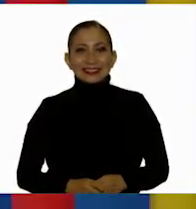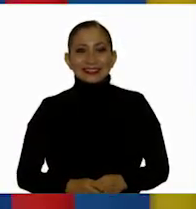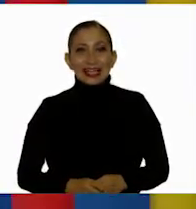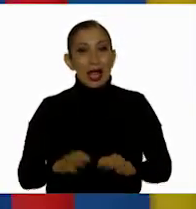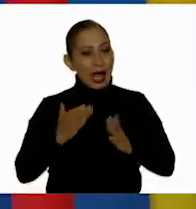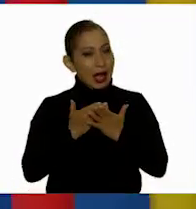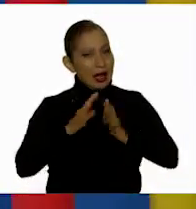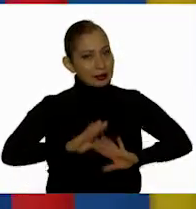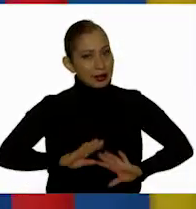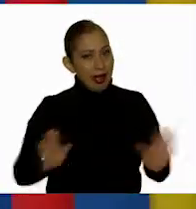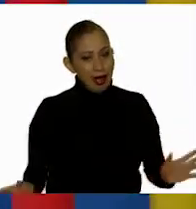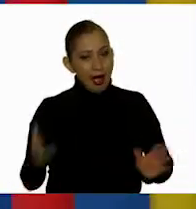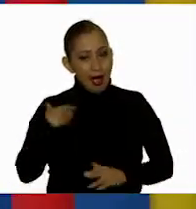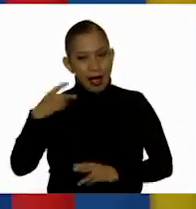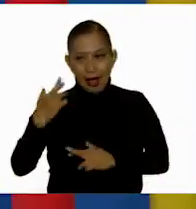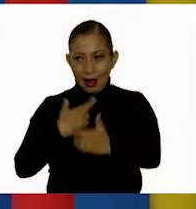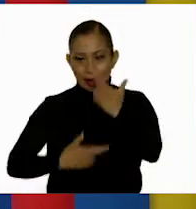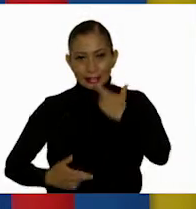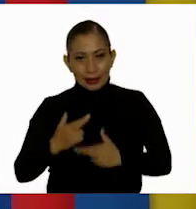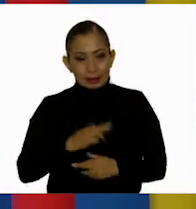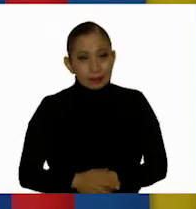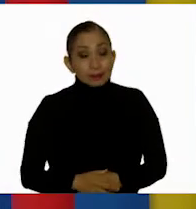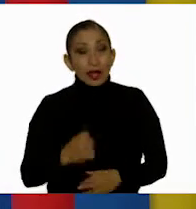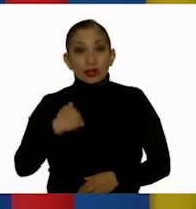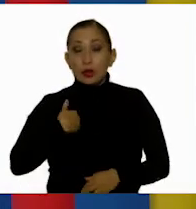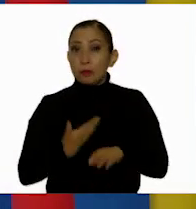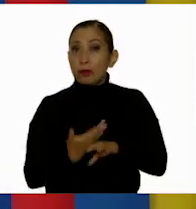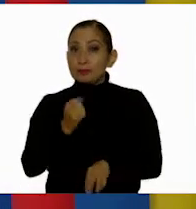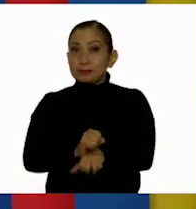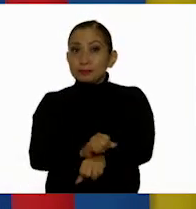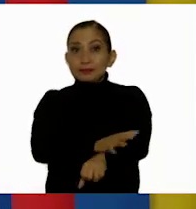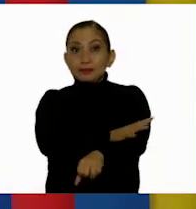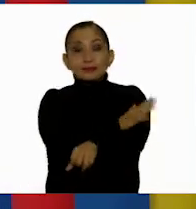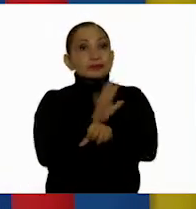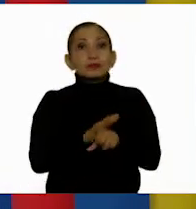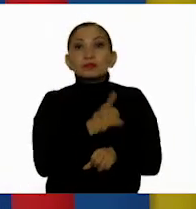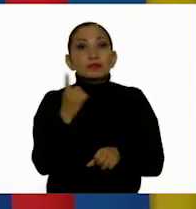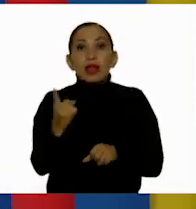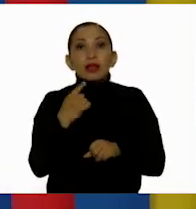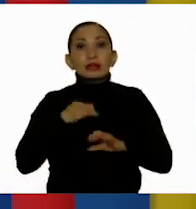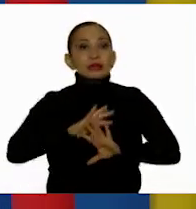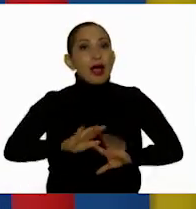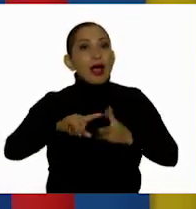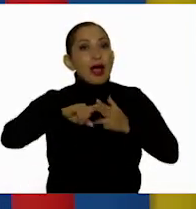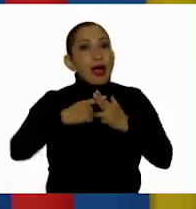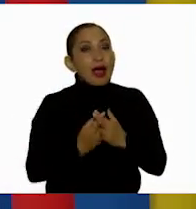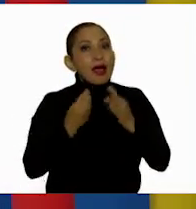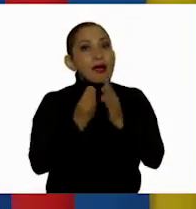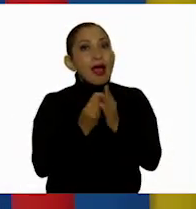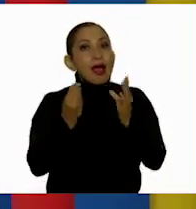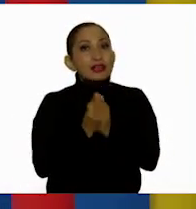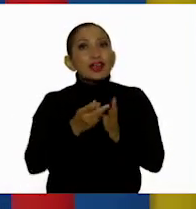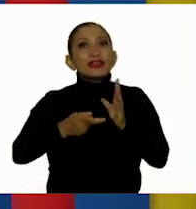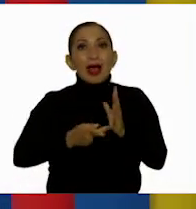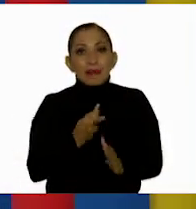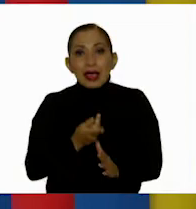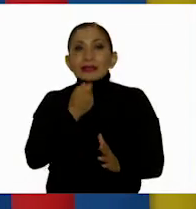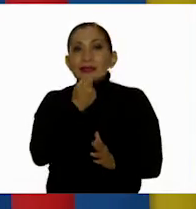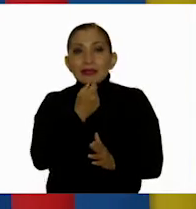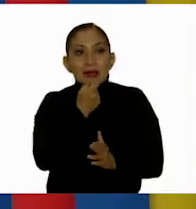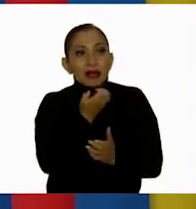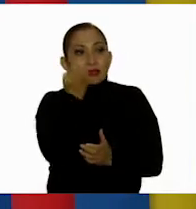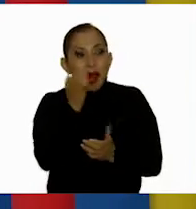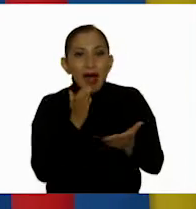Ahora sí, maestra, ya estamos de regreso y estoy muy emocionada porque por fin comenzaron las clases presenciales para muchas niñas y niños